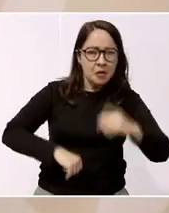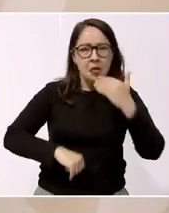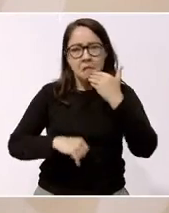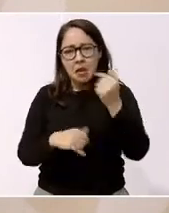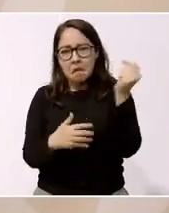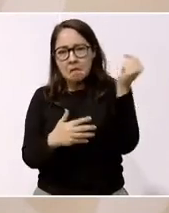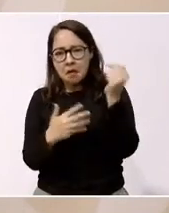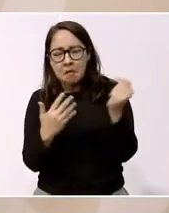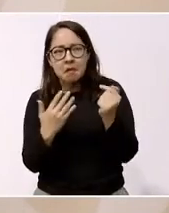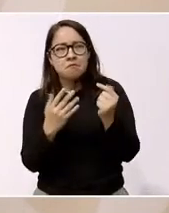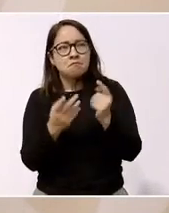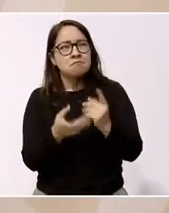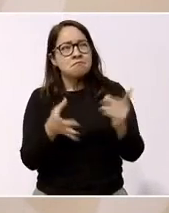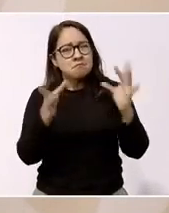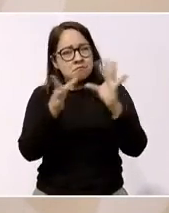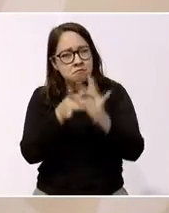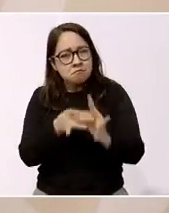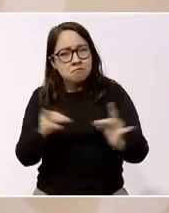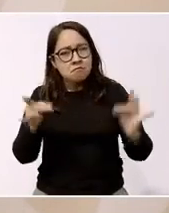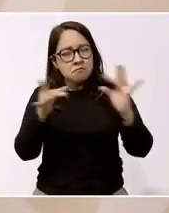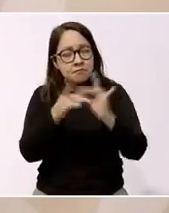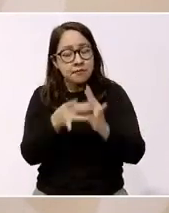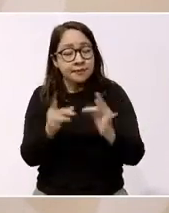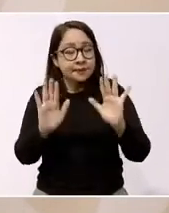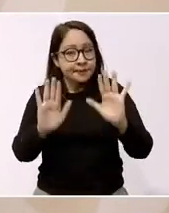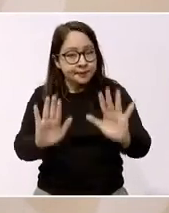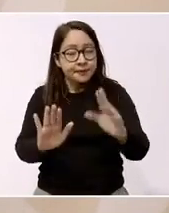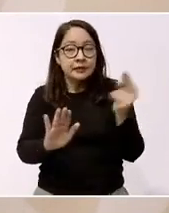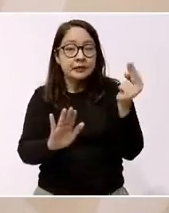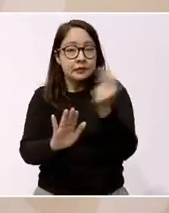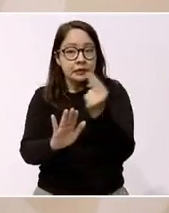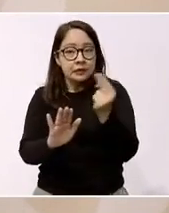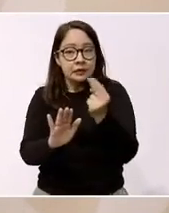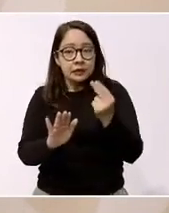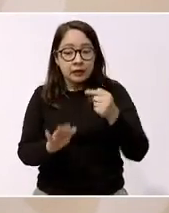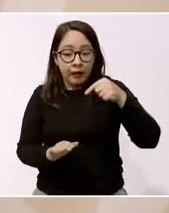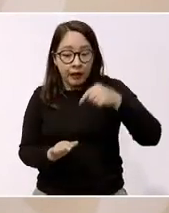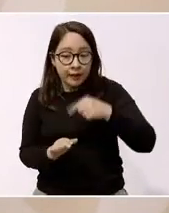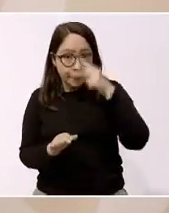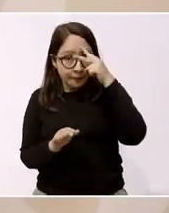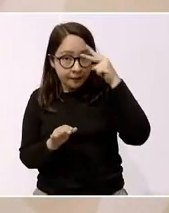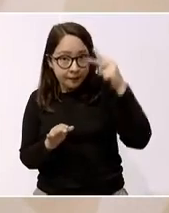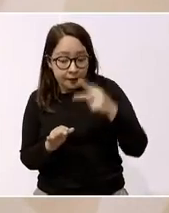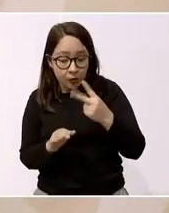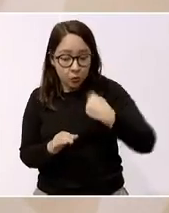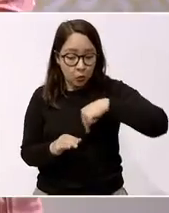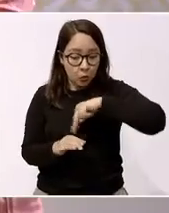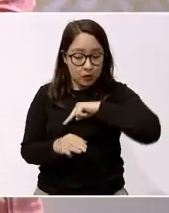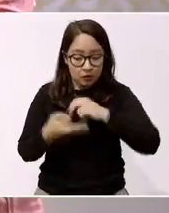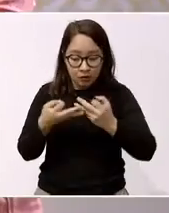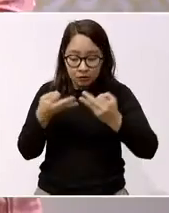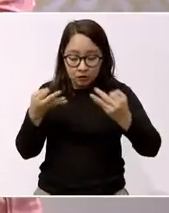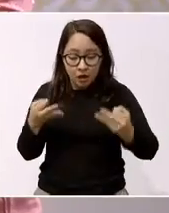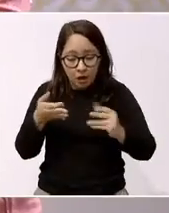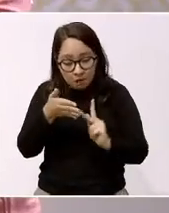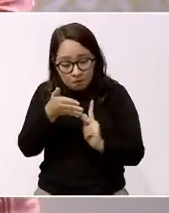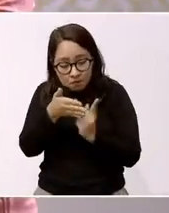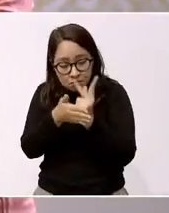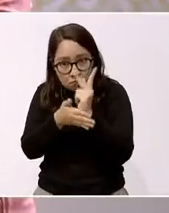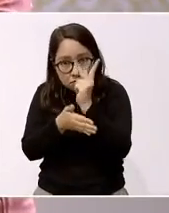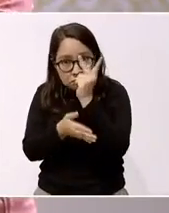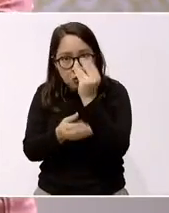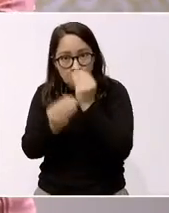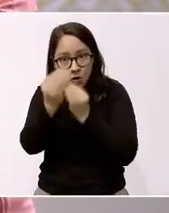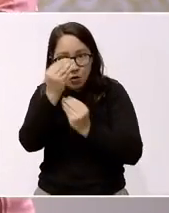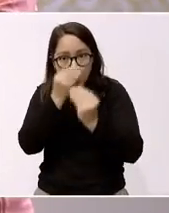hablando de que hay que producir lo que consumimos. ¿Sí se